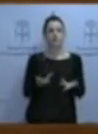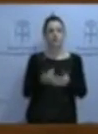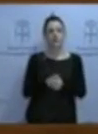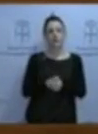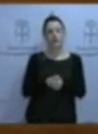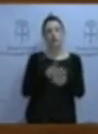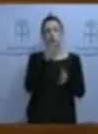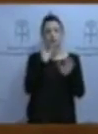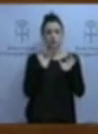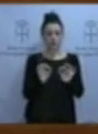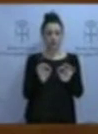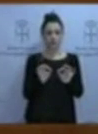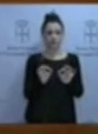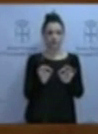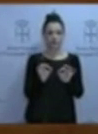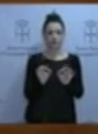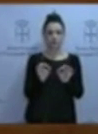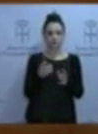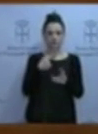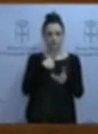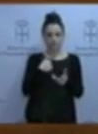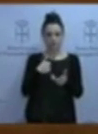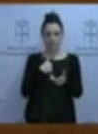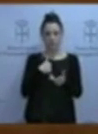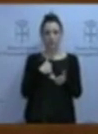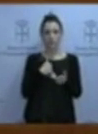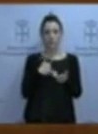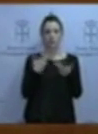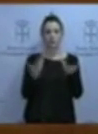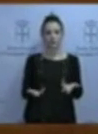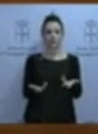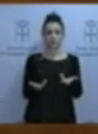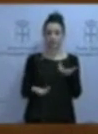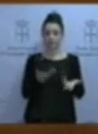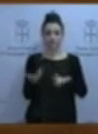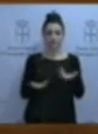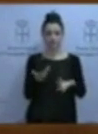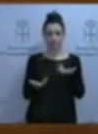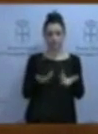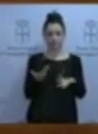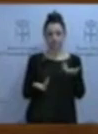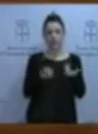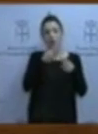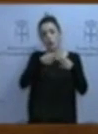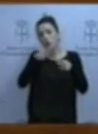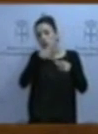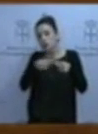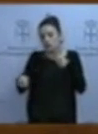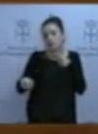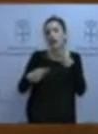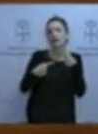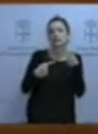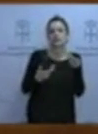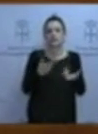por los que voy a ir transcurriendo apuntándoles consideraciones que